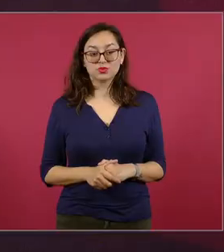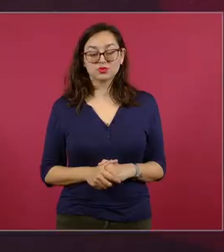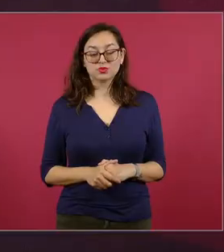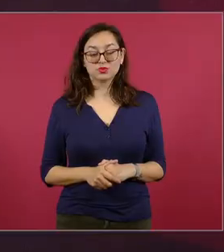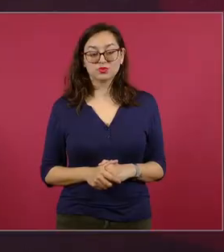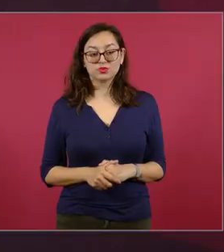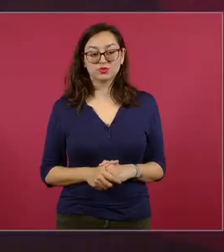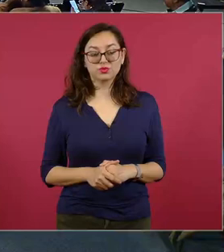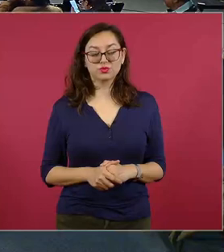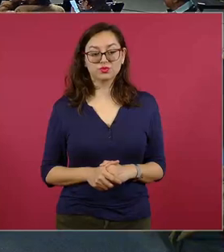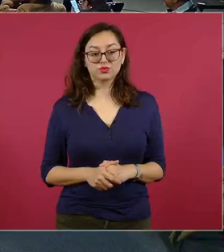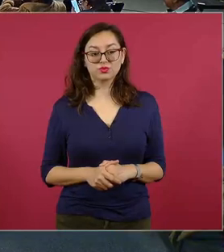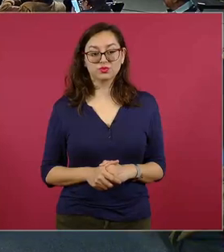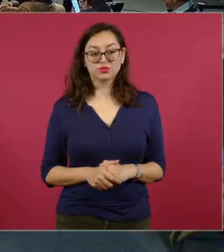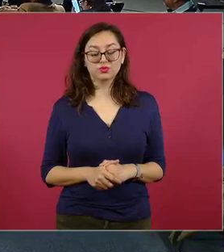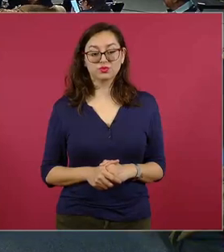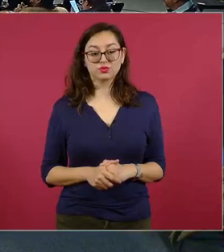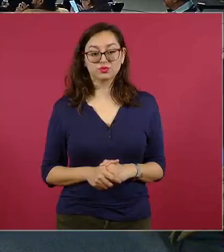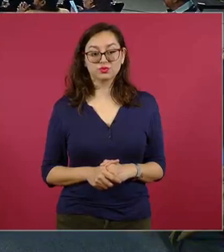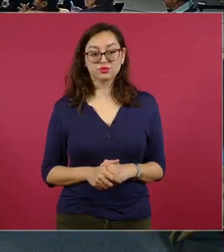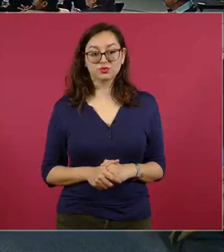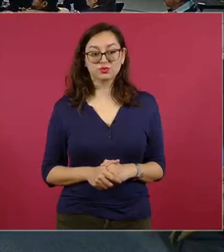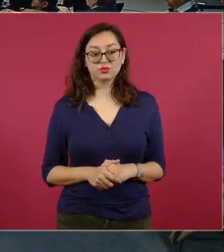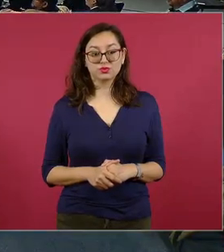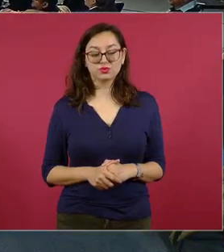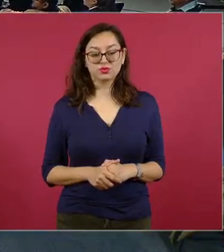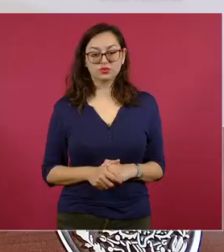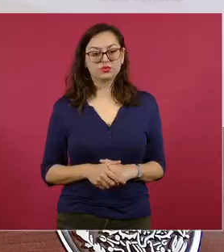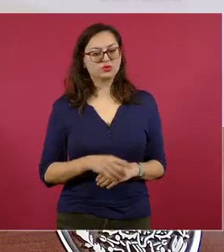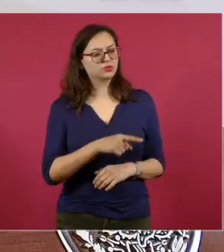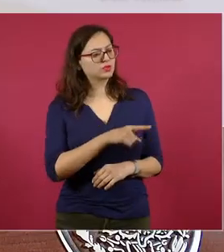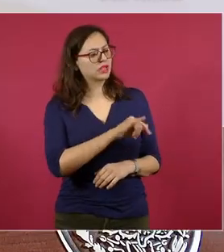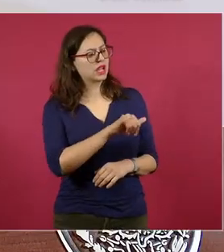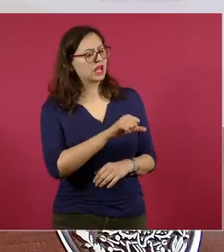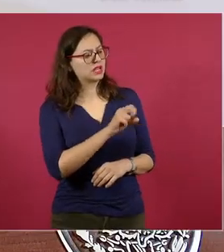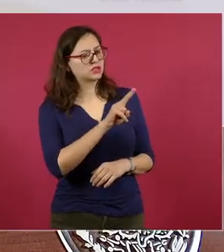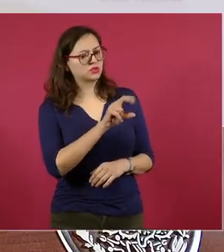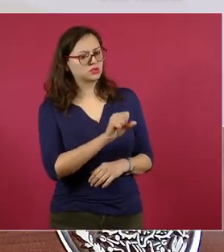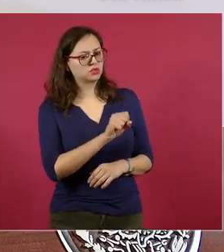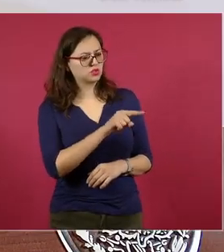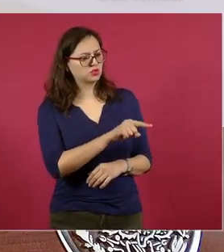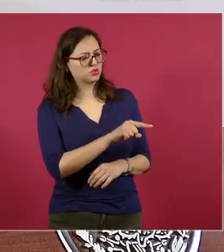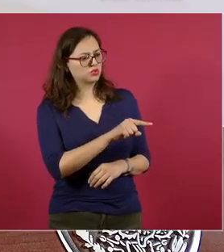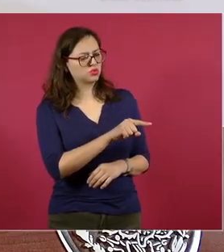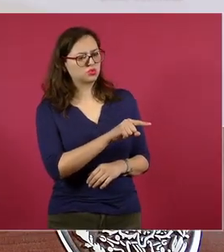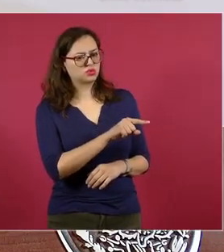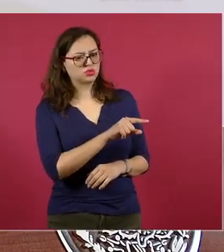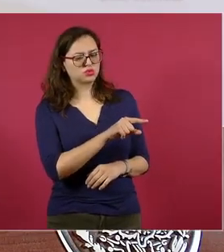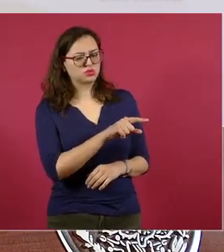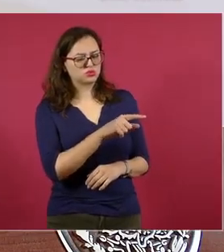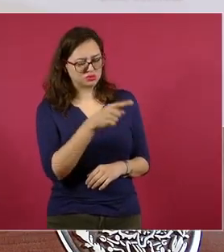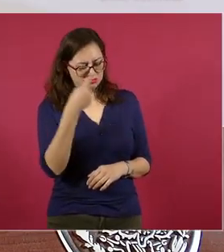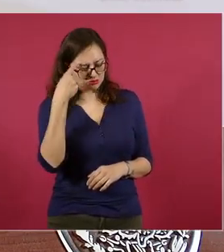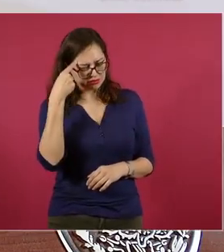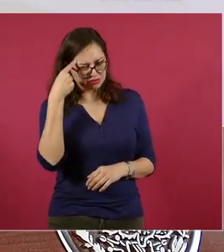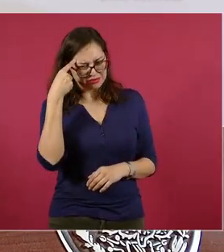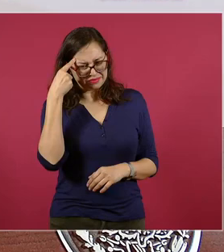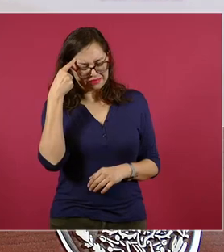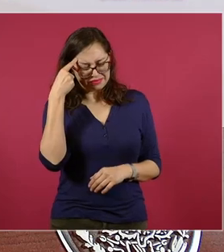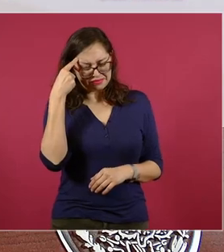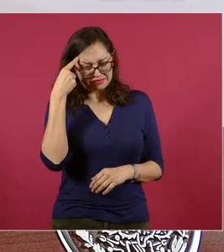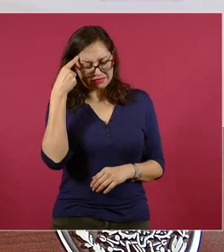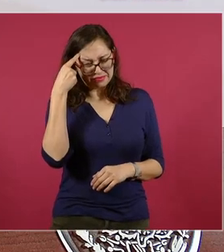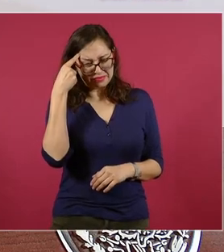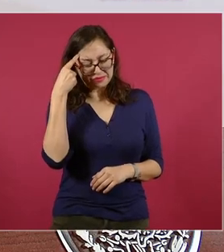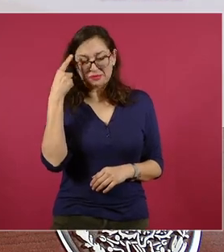Nada más que no sabemos, Jesús, ya, porque puede ser un informe, nada más, un informe, ya